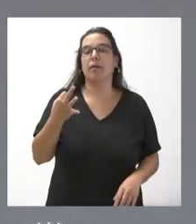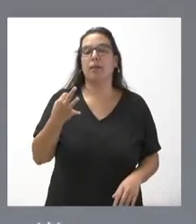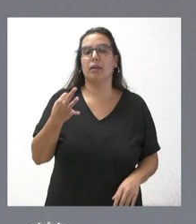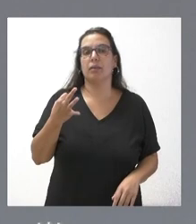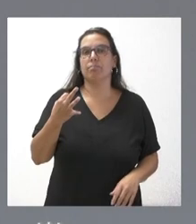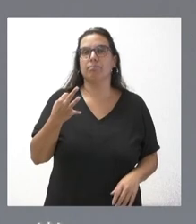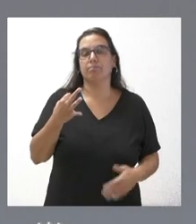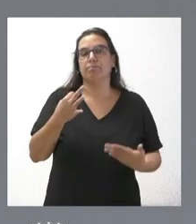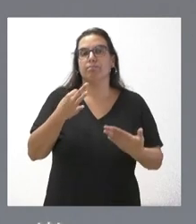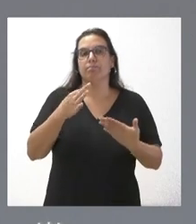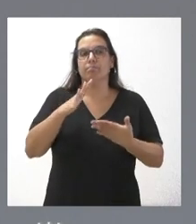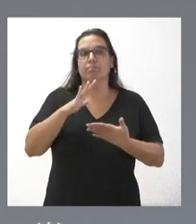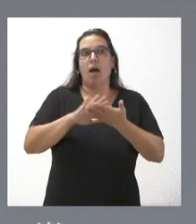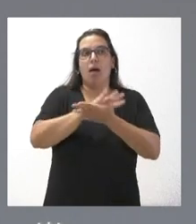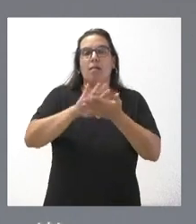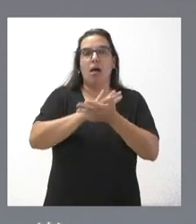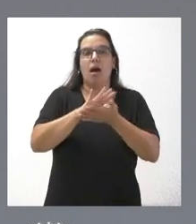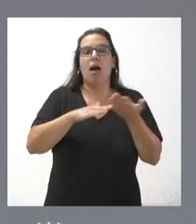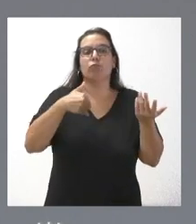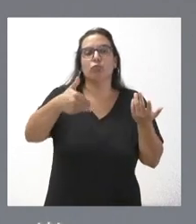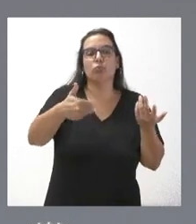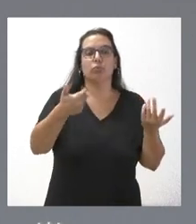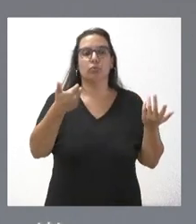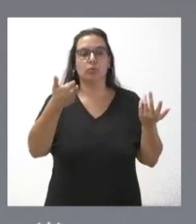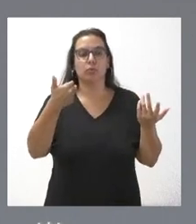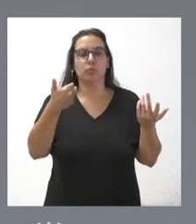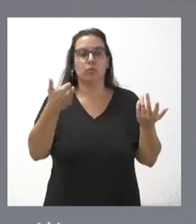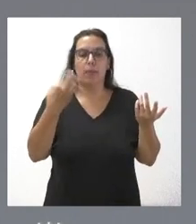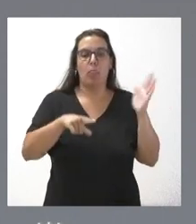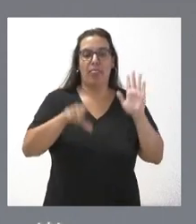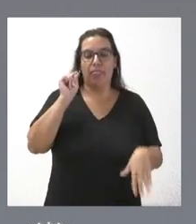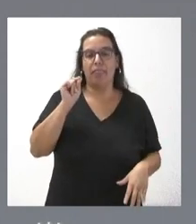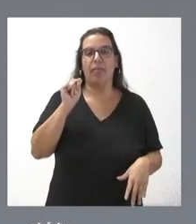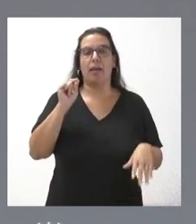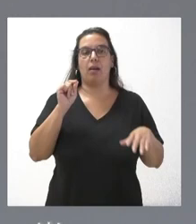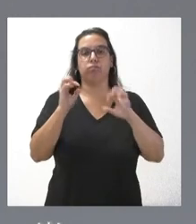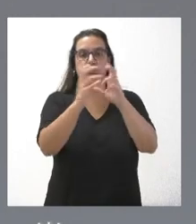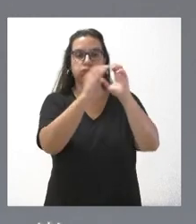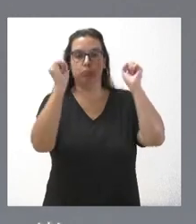que hablar en su momento. Habrá que tomar una decisión consensuada